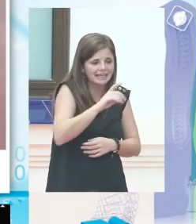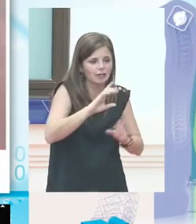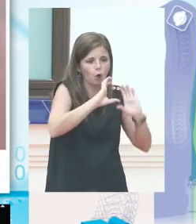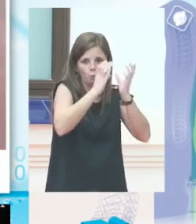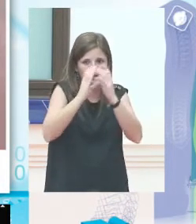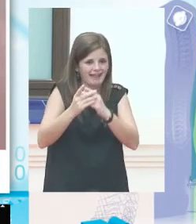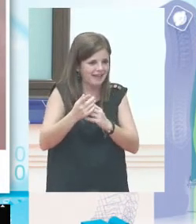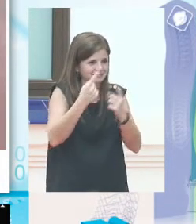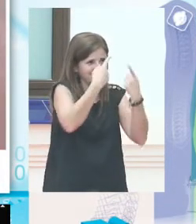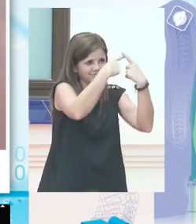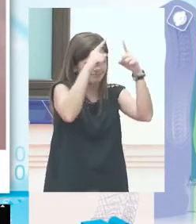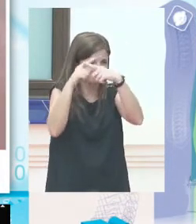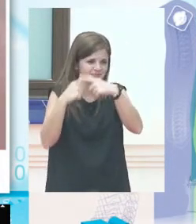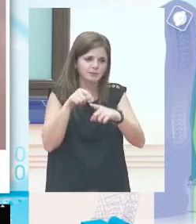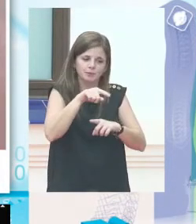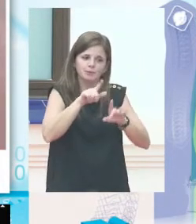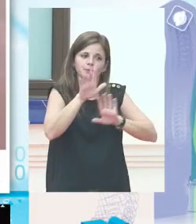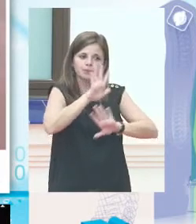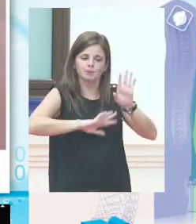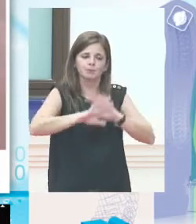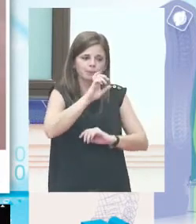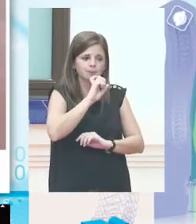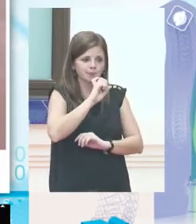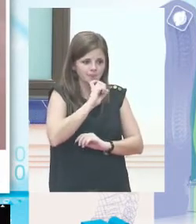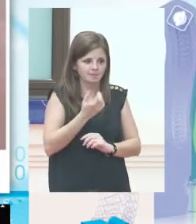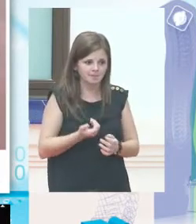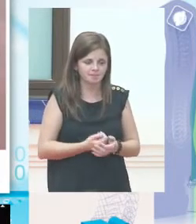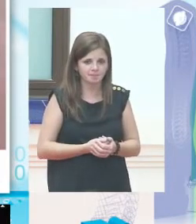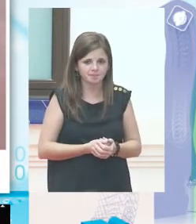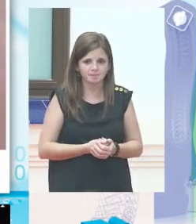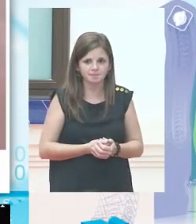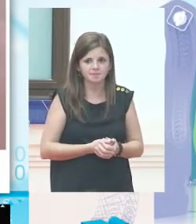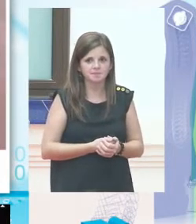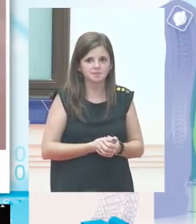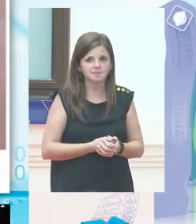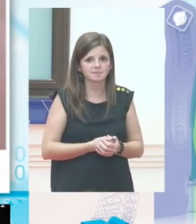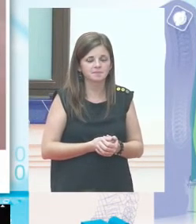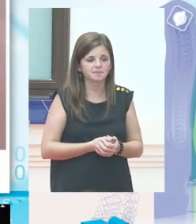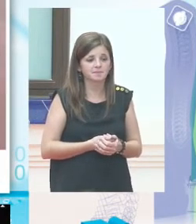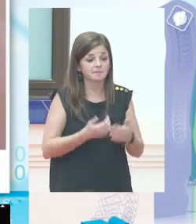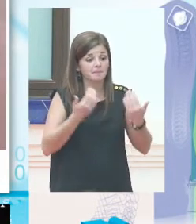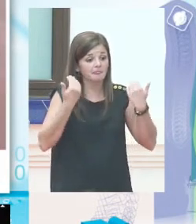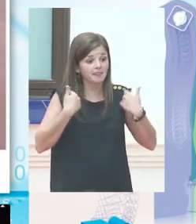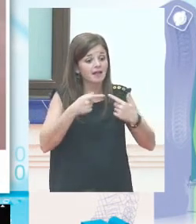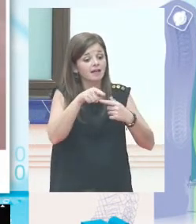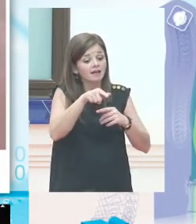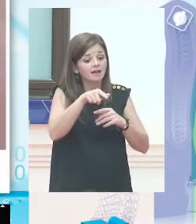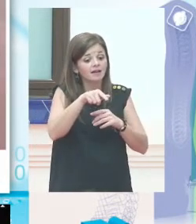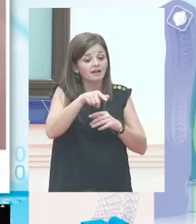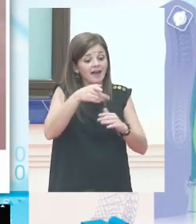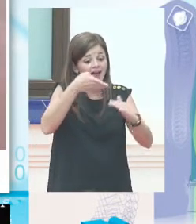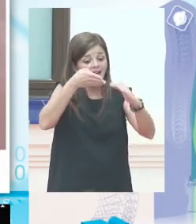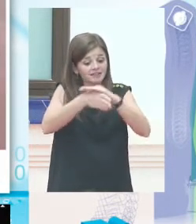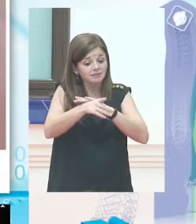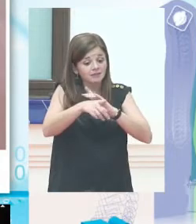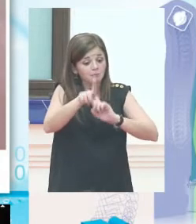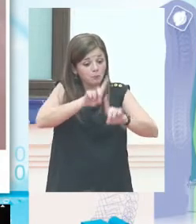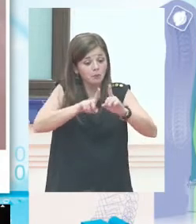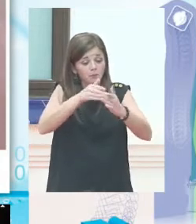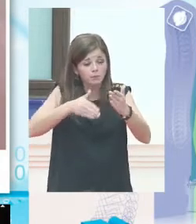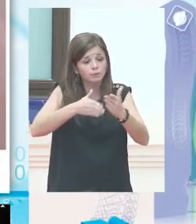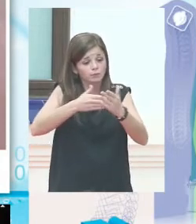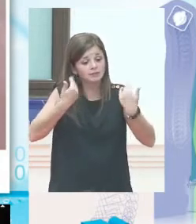complicado, entonces nosotros podemos meter también diferentes niveles de accesibilidad. A partir de ahí, una vez que hemos solucionado ese problema de accesibilidad, o que por lo